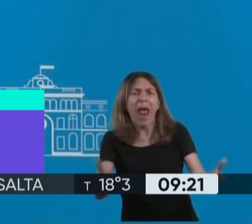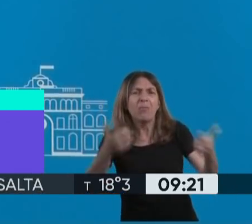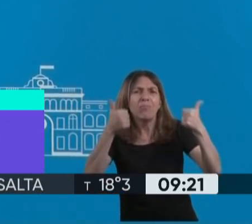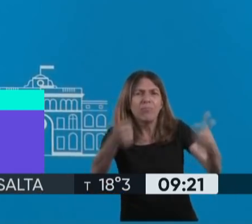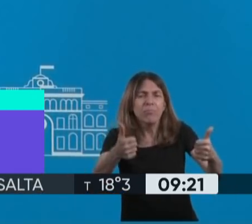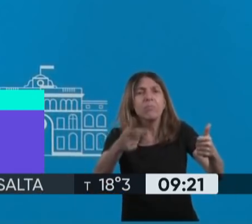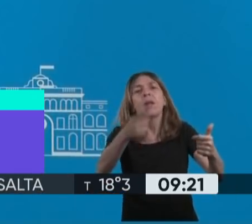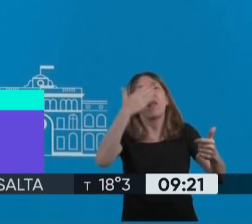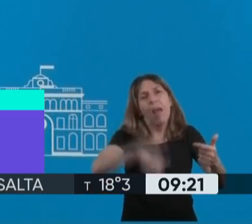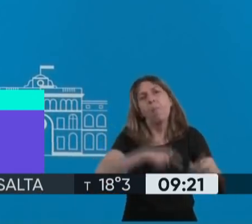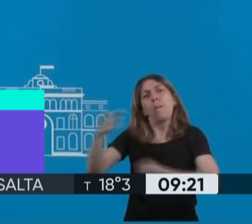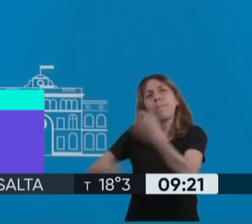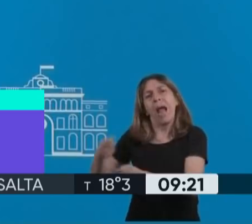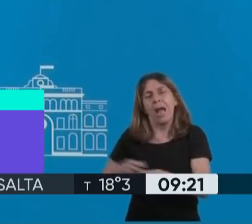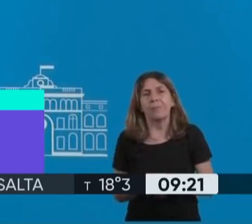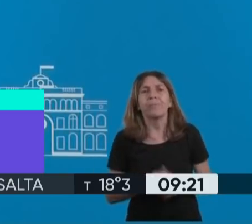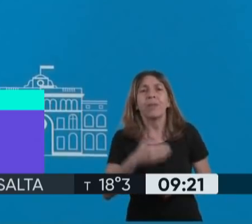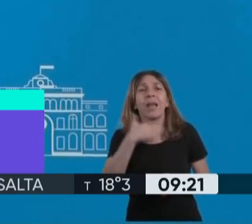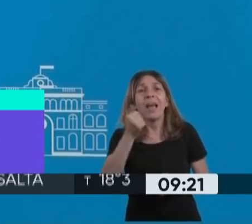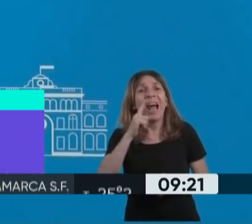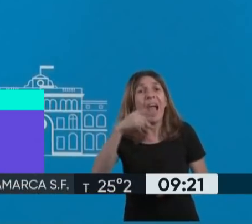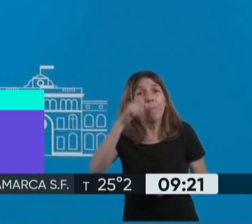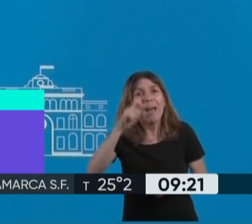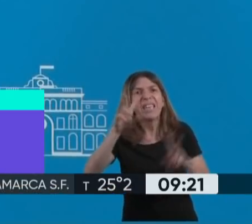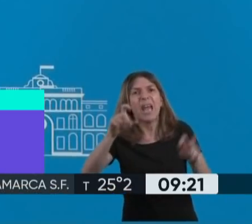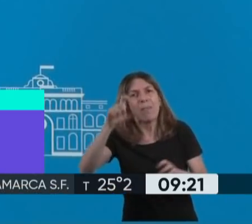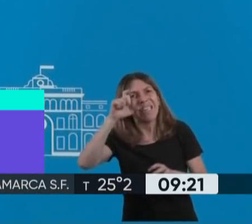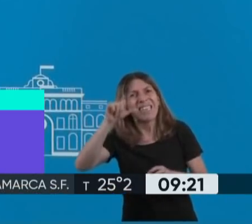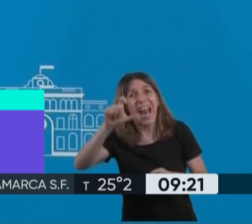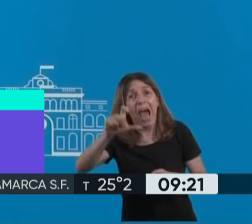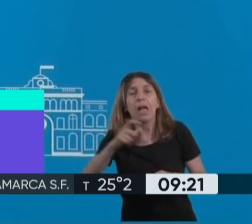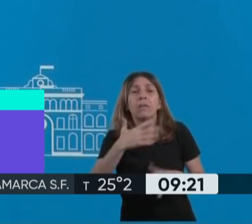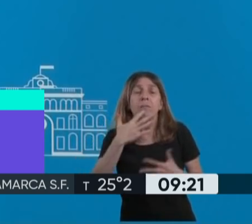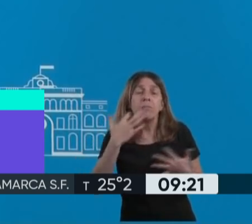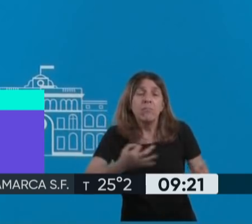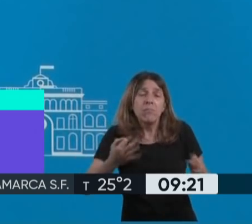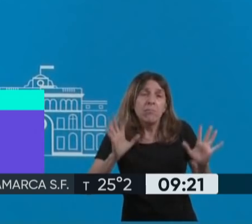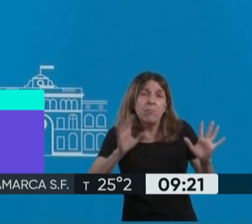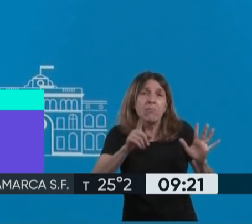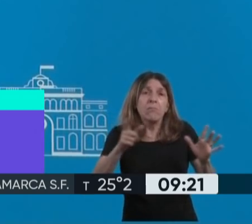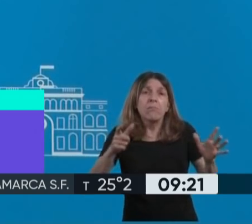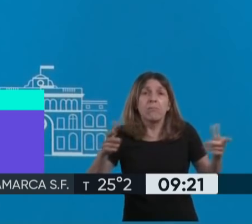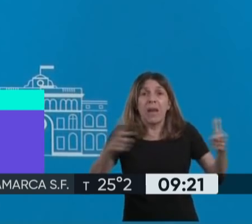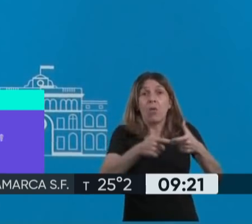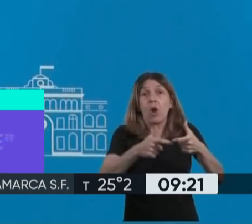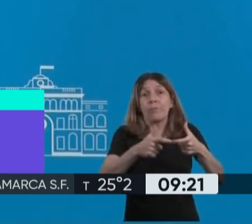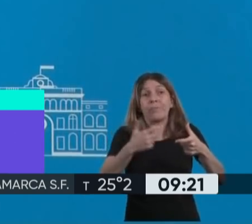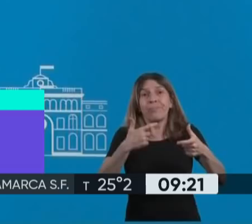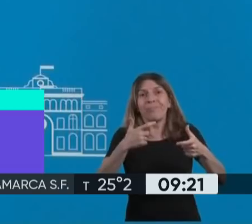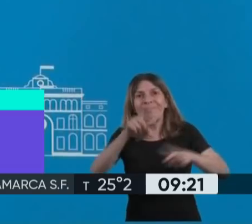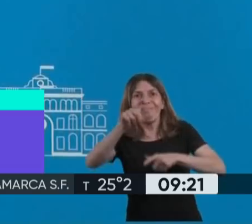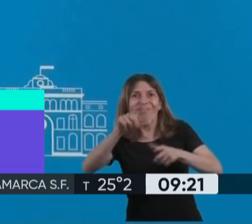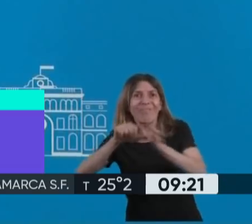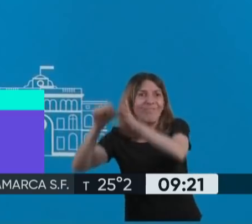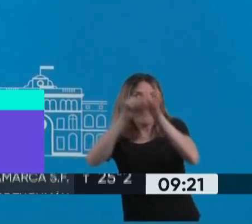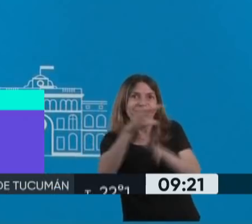honrar nuestras deudas. Jaime, con respecto a la CELAC. Bueno, la verdad es que la Argentina ha sido elegida como sede de